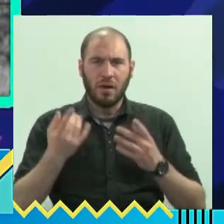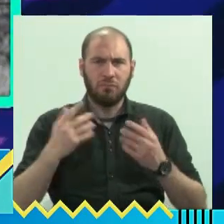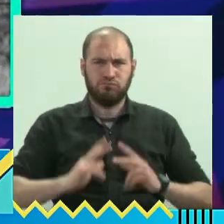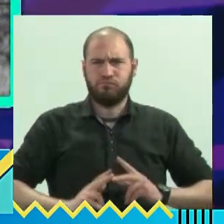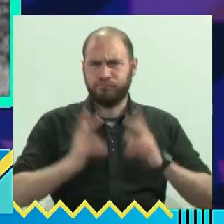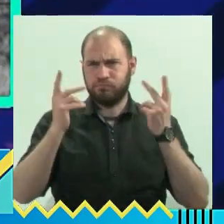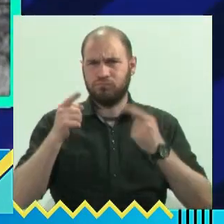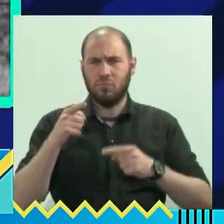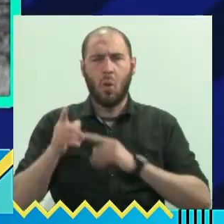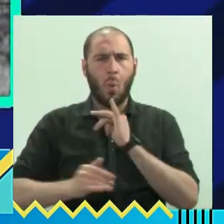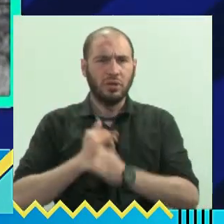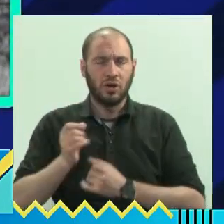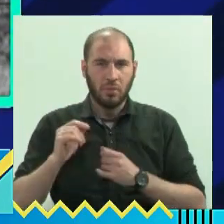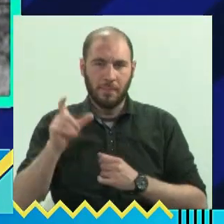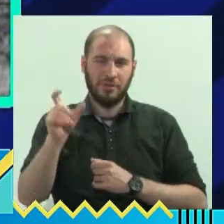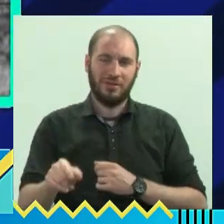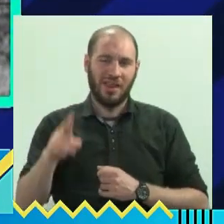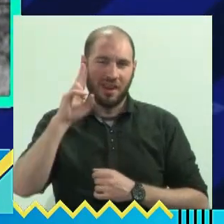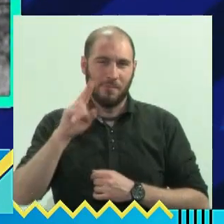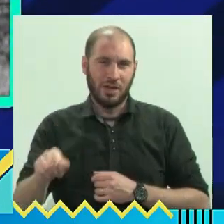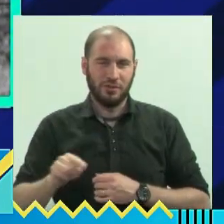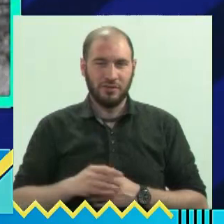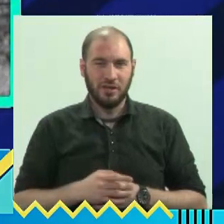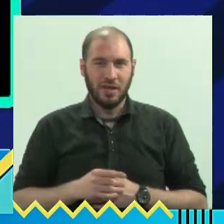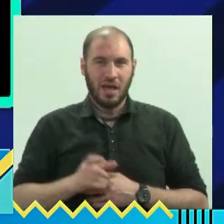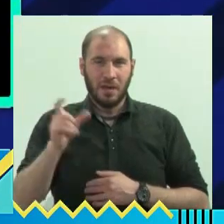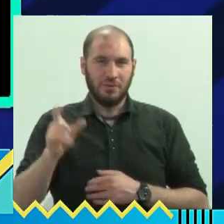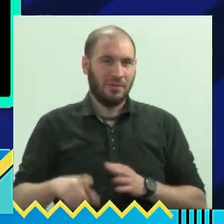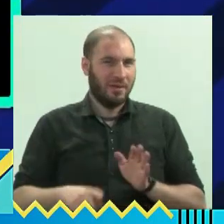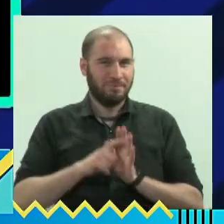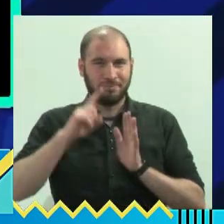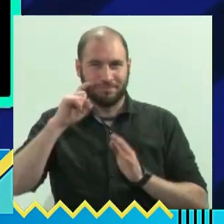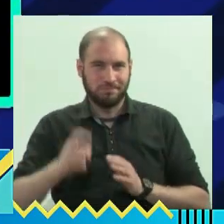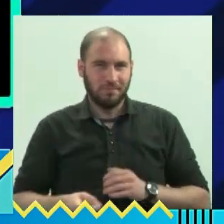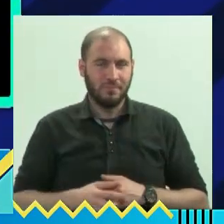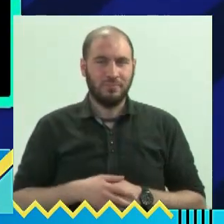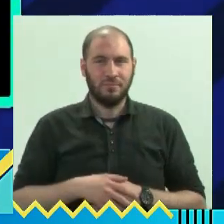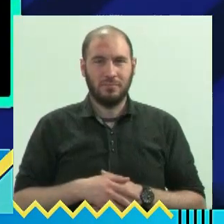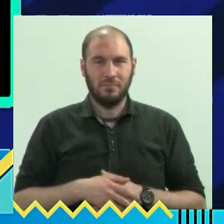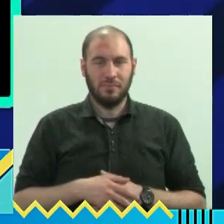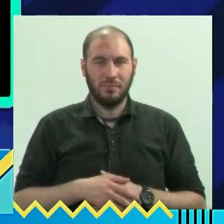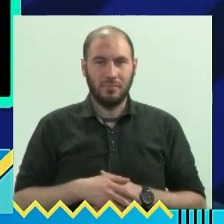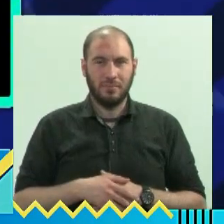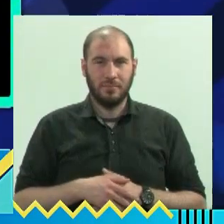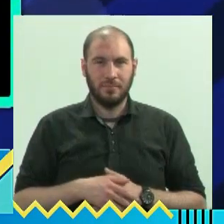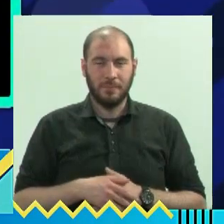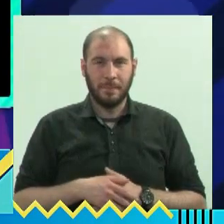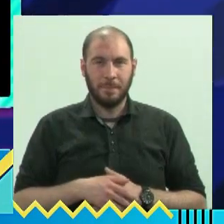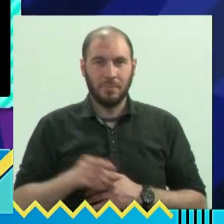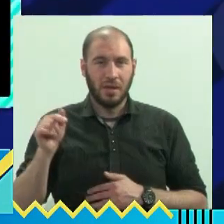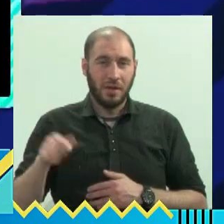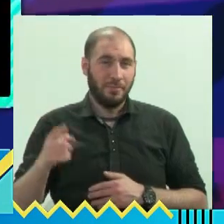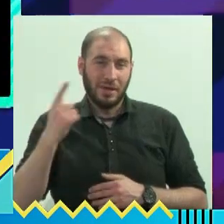enojo era admirar a estos personajes, ¿no? Que son tipos que están fuera de la ley. ¿Por qué? Porque